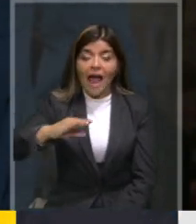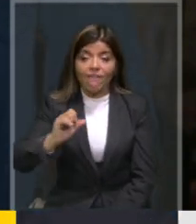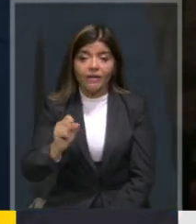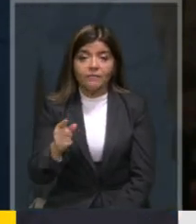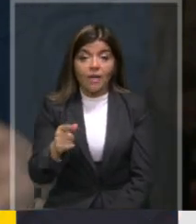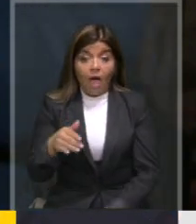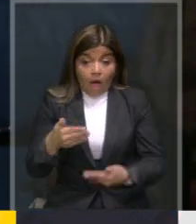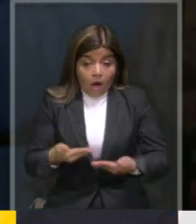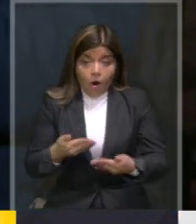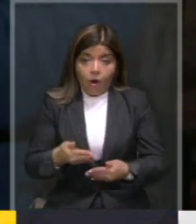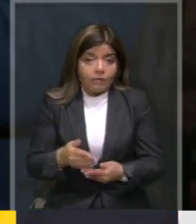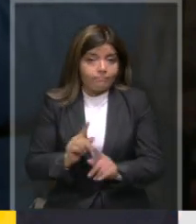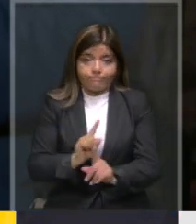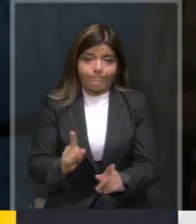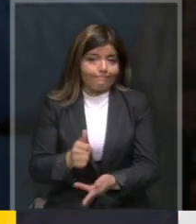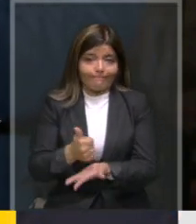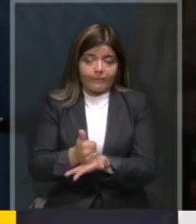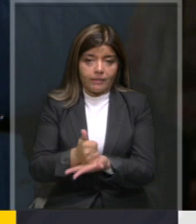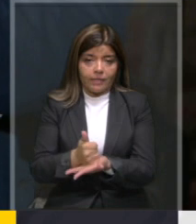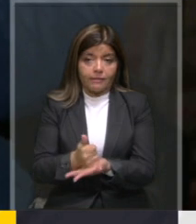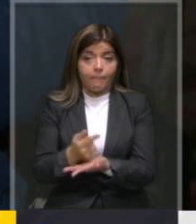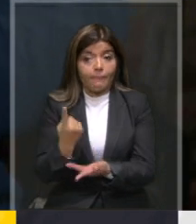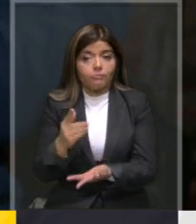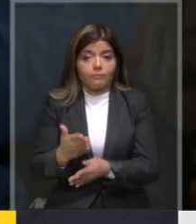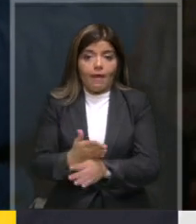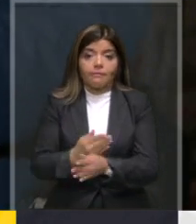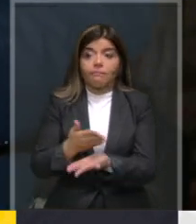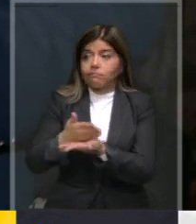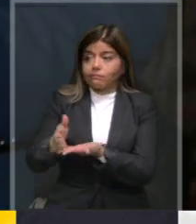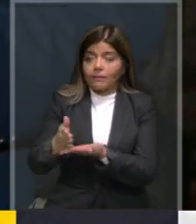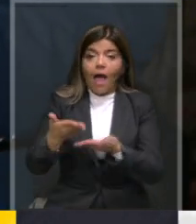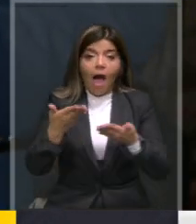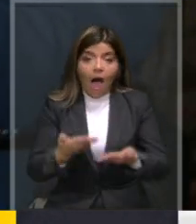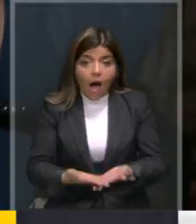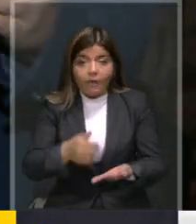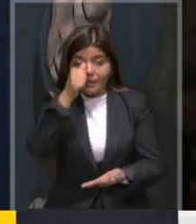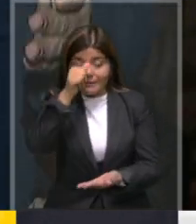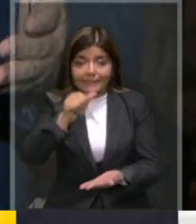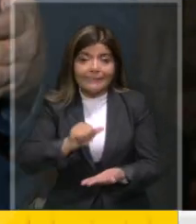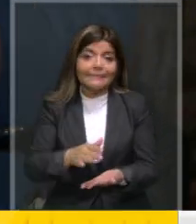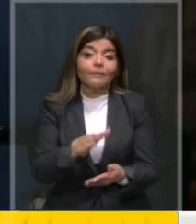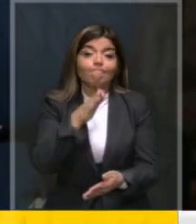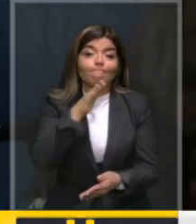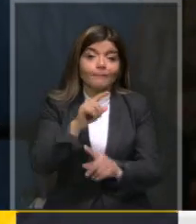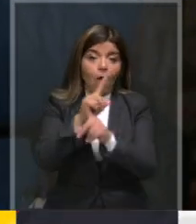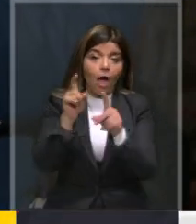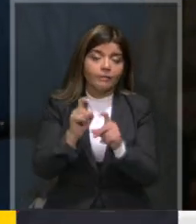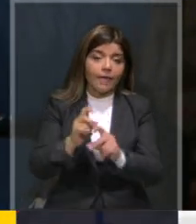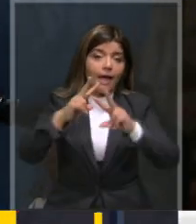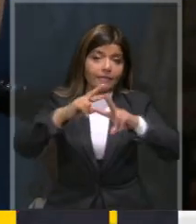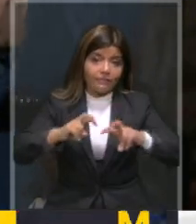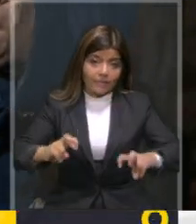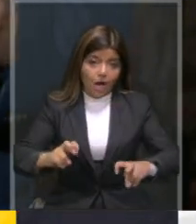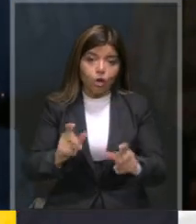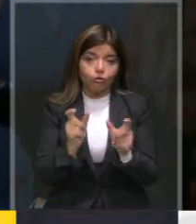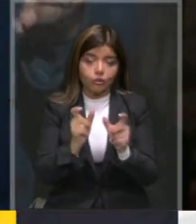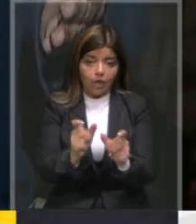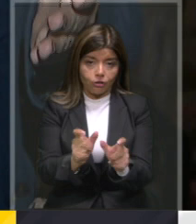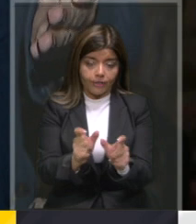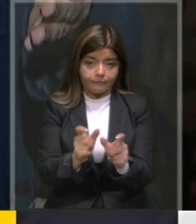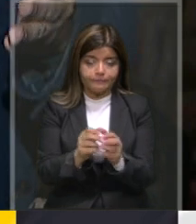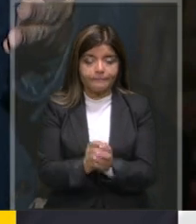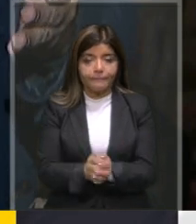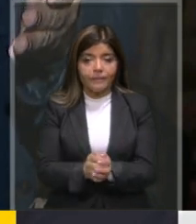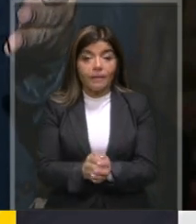habría sido inmediatamente destituido claro es una de las posibilidades ante esta decisión de la contraloría ahora como